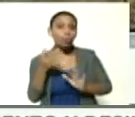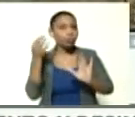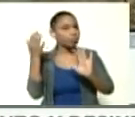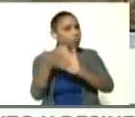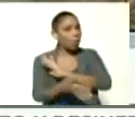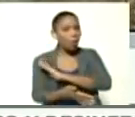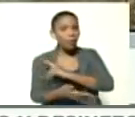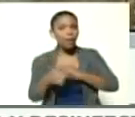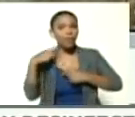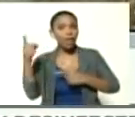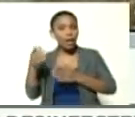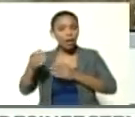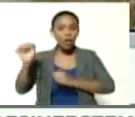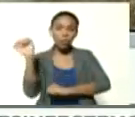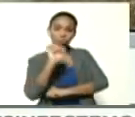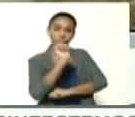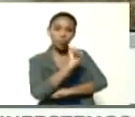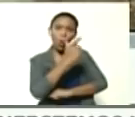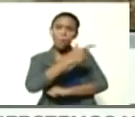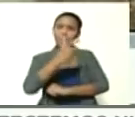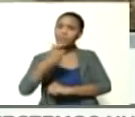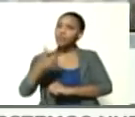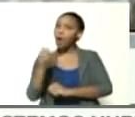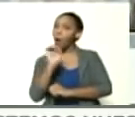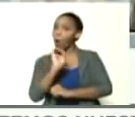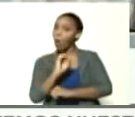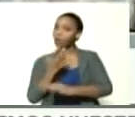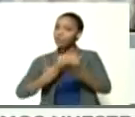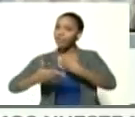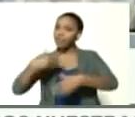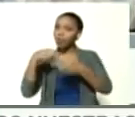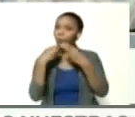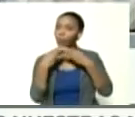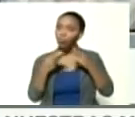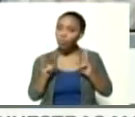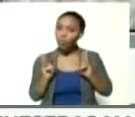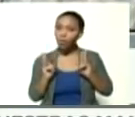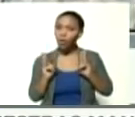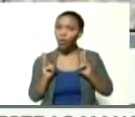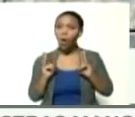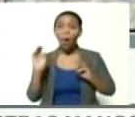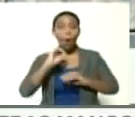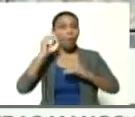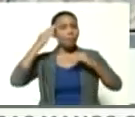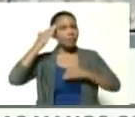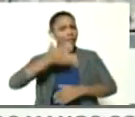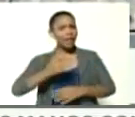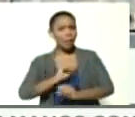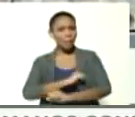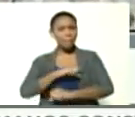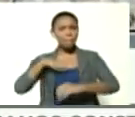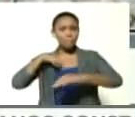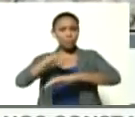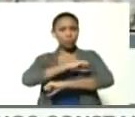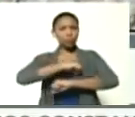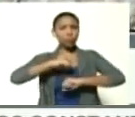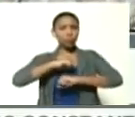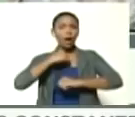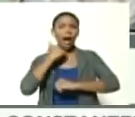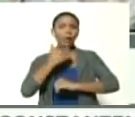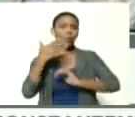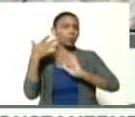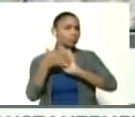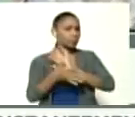vehículo con personas o con un servicio público o militar le explote una de esas minas